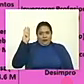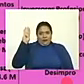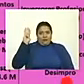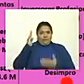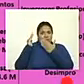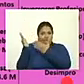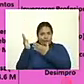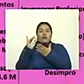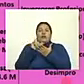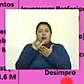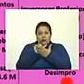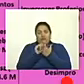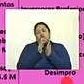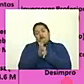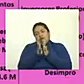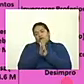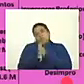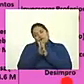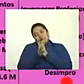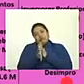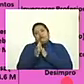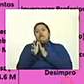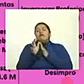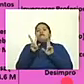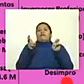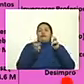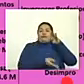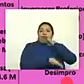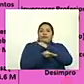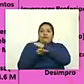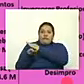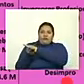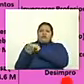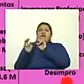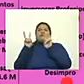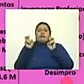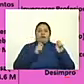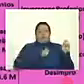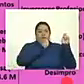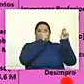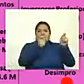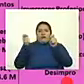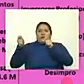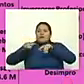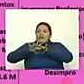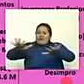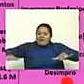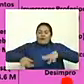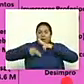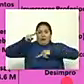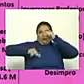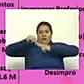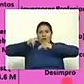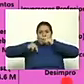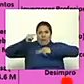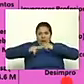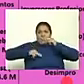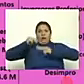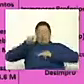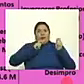Odebrecht, es el soborno que pagó para la adjudicación de la Ruta del Sol.